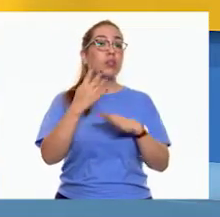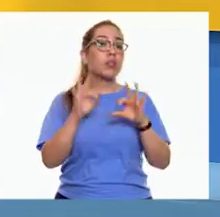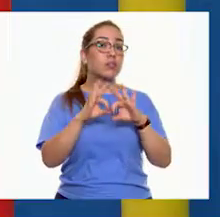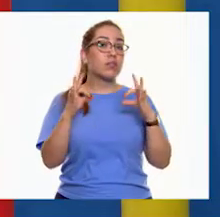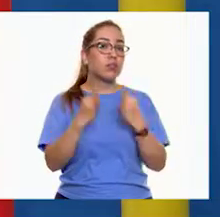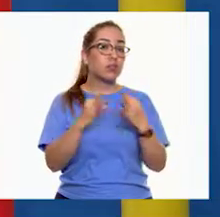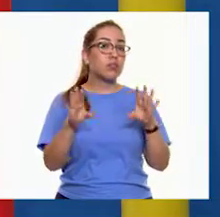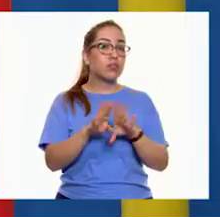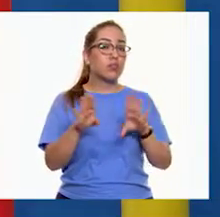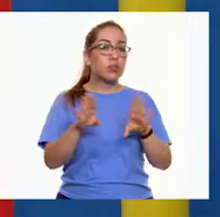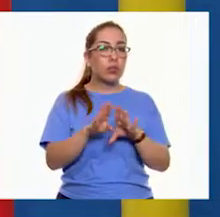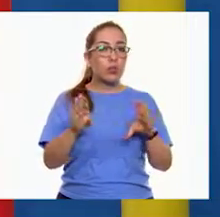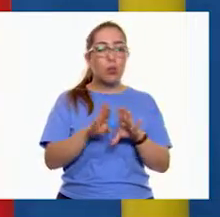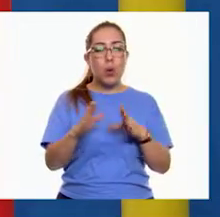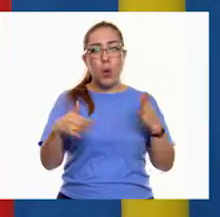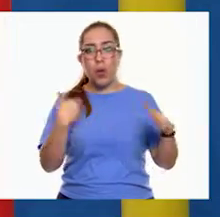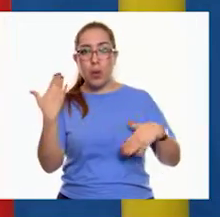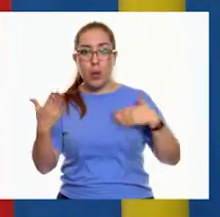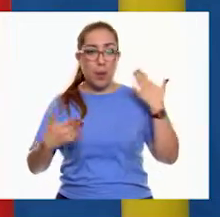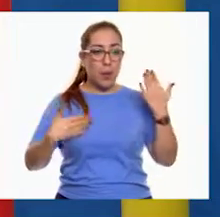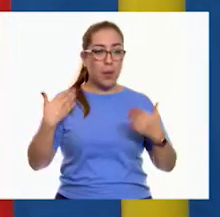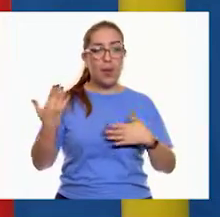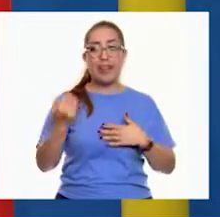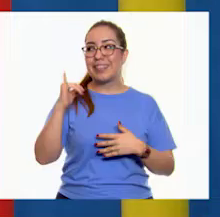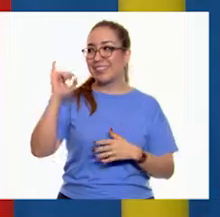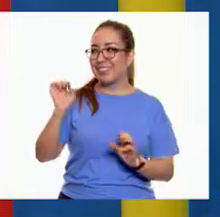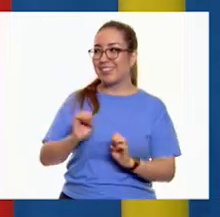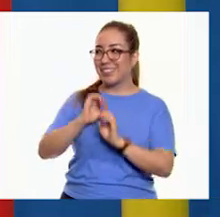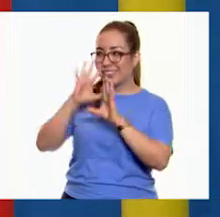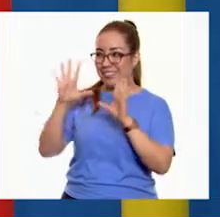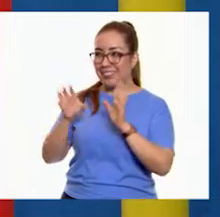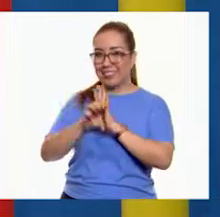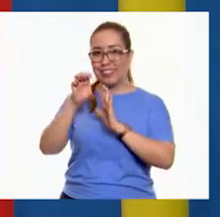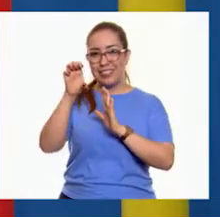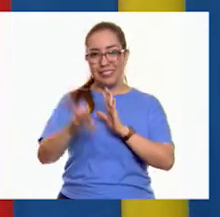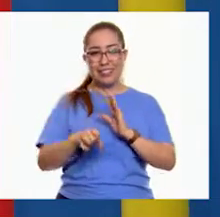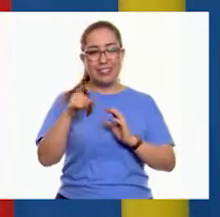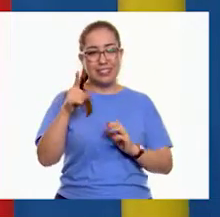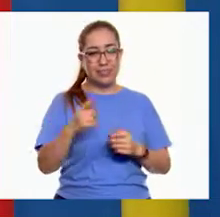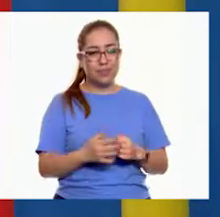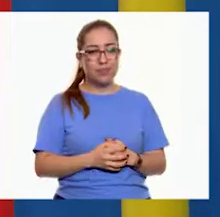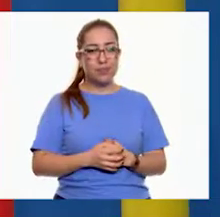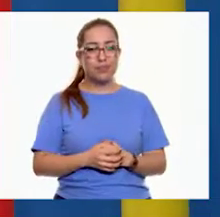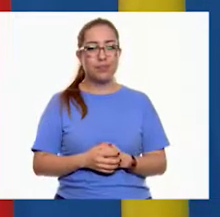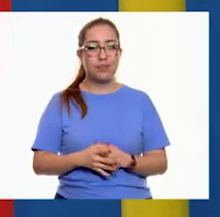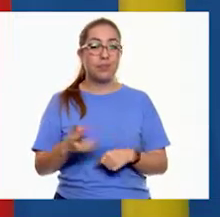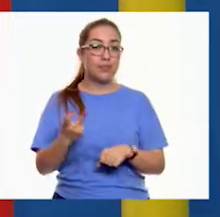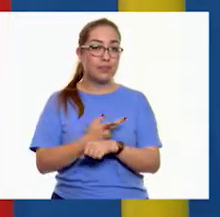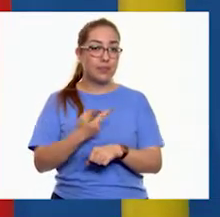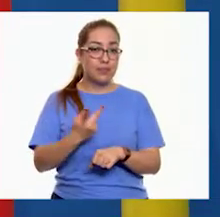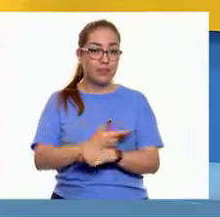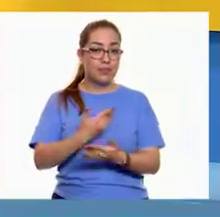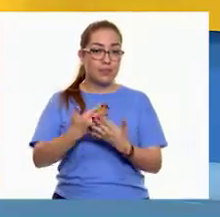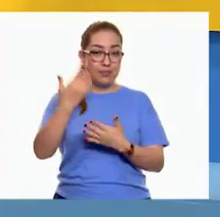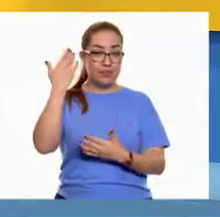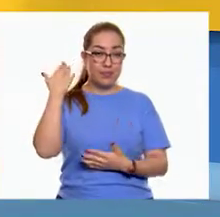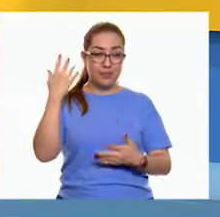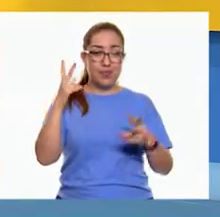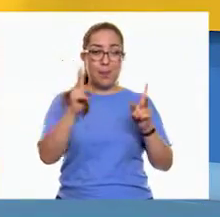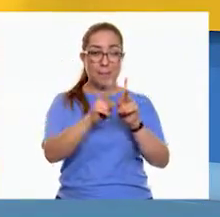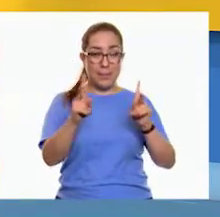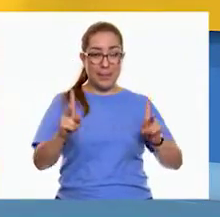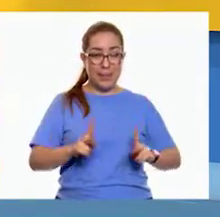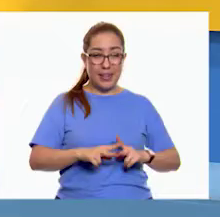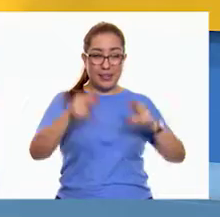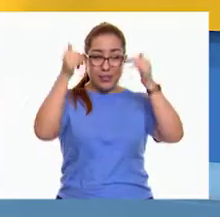entretenimiento. Claro, por ejemplo, lo que pensaban o lo que pasaba con las plazas de toros. Sí,